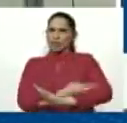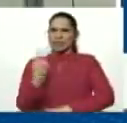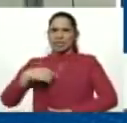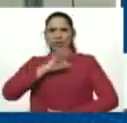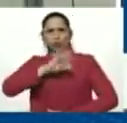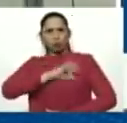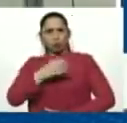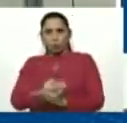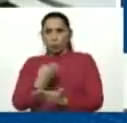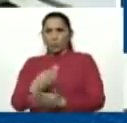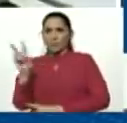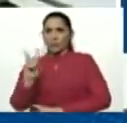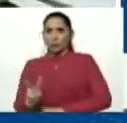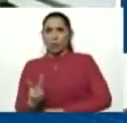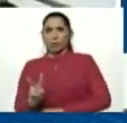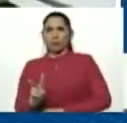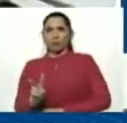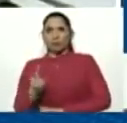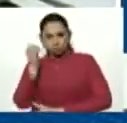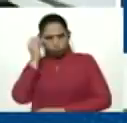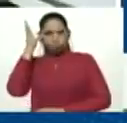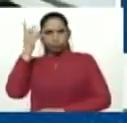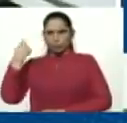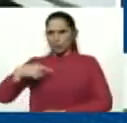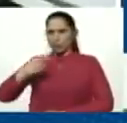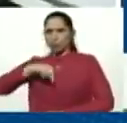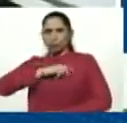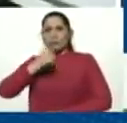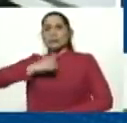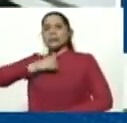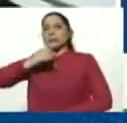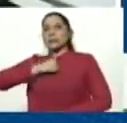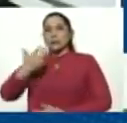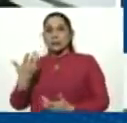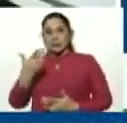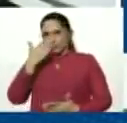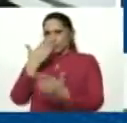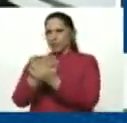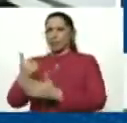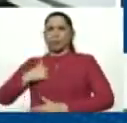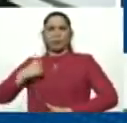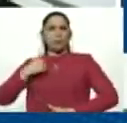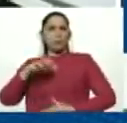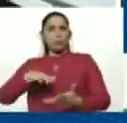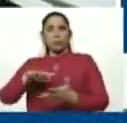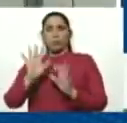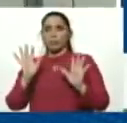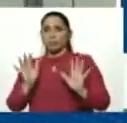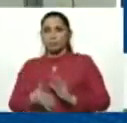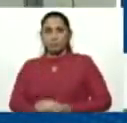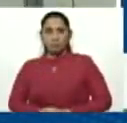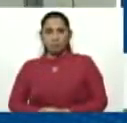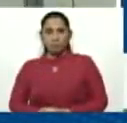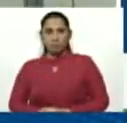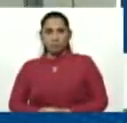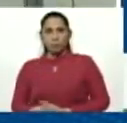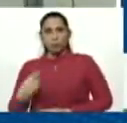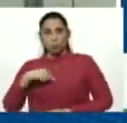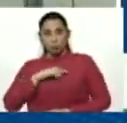y la economía venezolana y la capacidad que tenemos de resistencia frente a cualquier circunstancia.